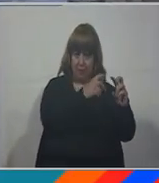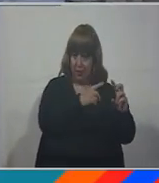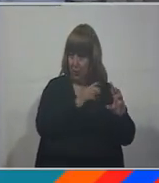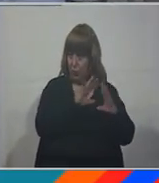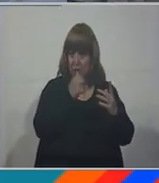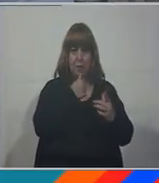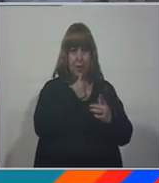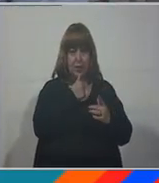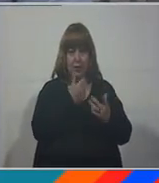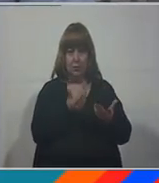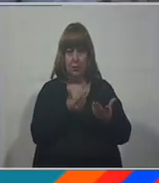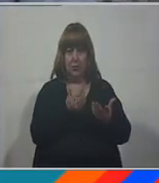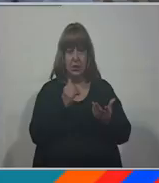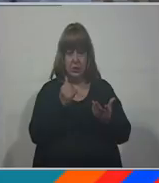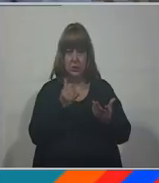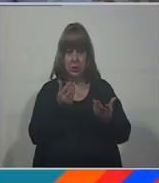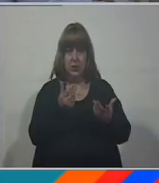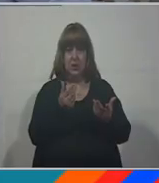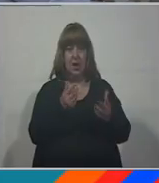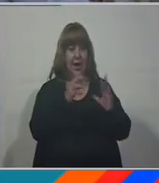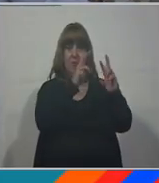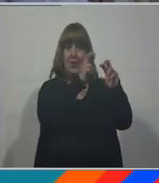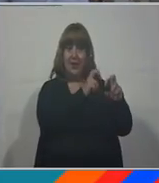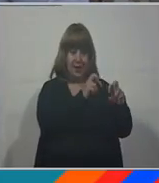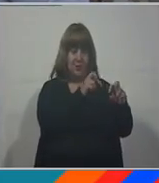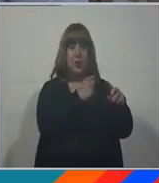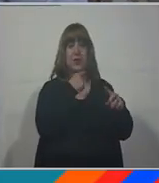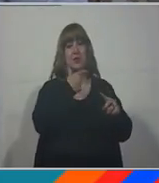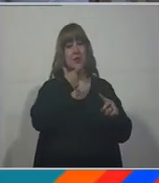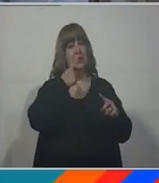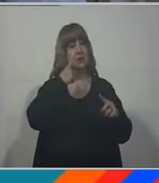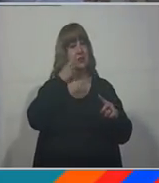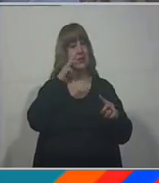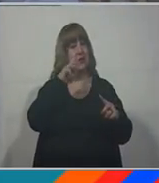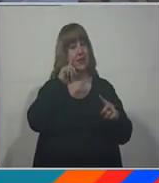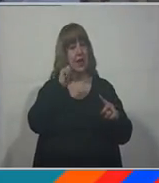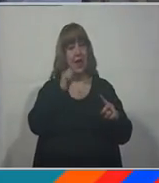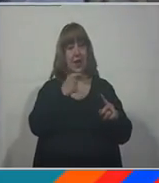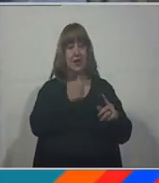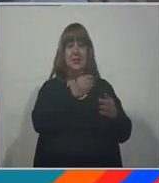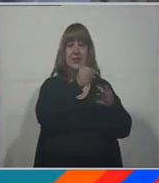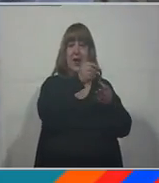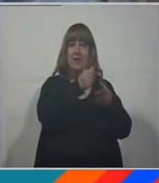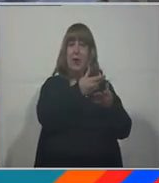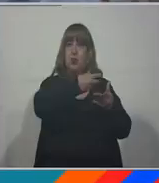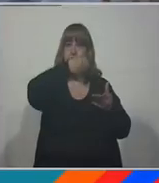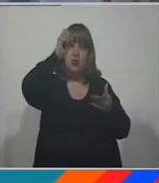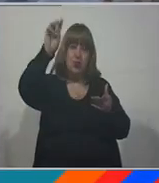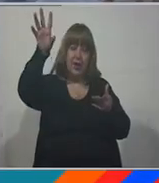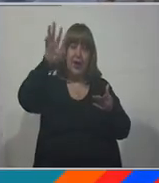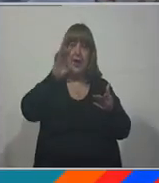si no nos entregamos por ejemplo dentro la investigación o demos cuenta que siria en nuestro principal importador de enero y se toma muchísimo en